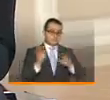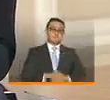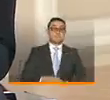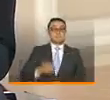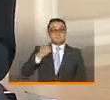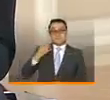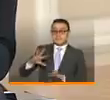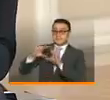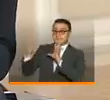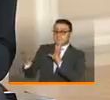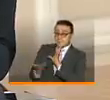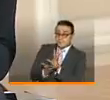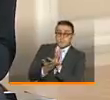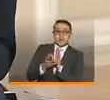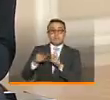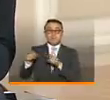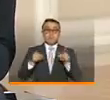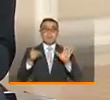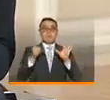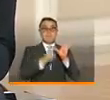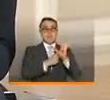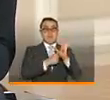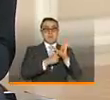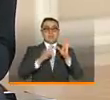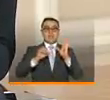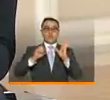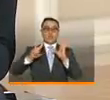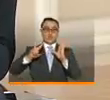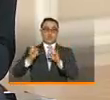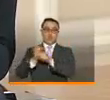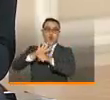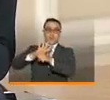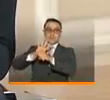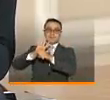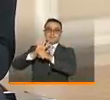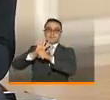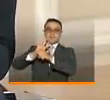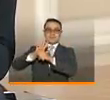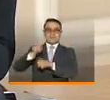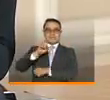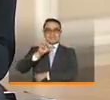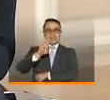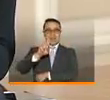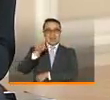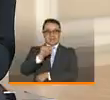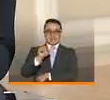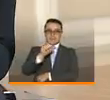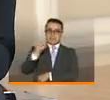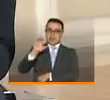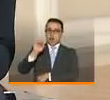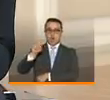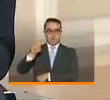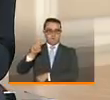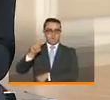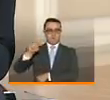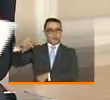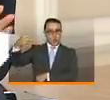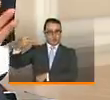habían reportado 1.002 linajes o variantes del virus SARS-CoV-2. En Colombia hemos